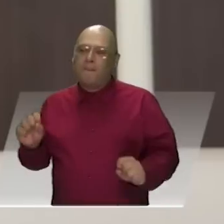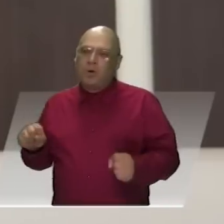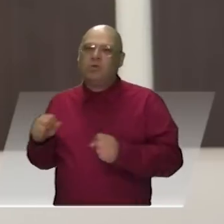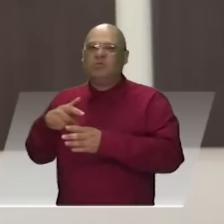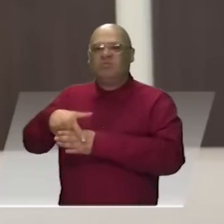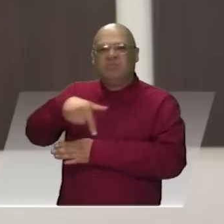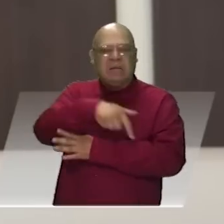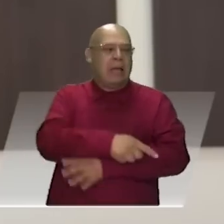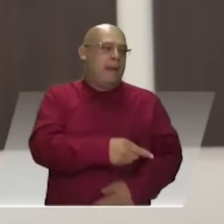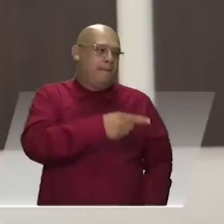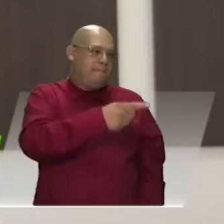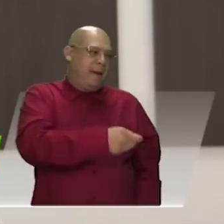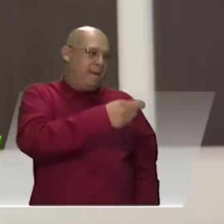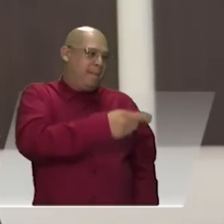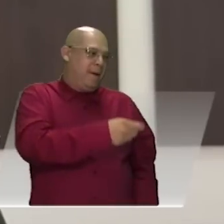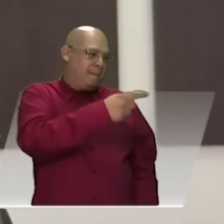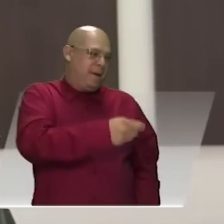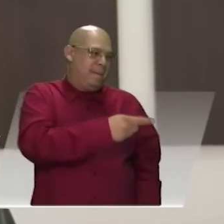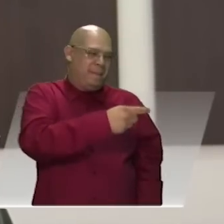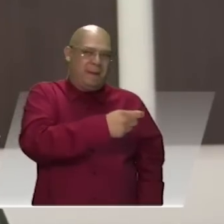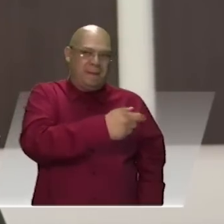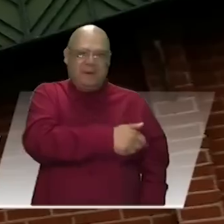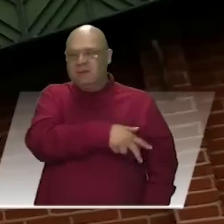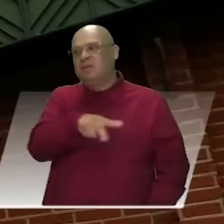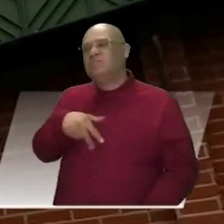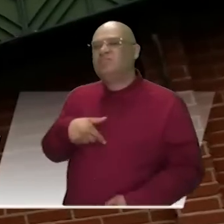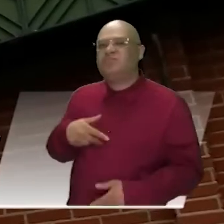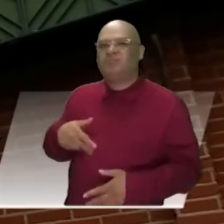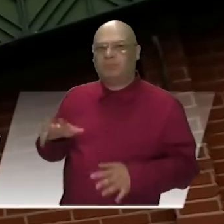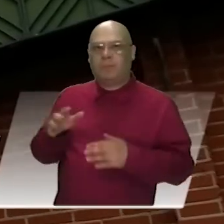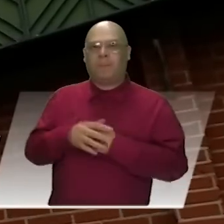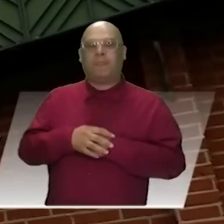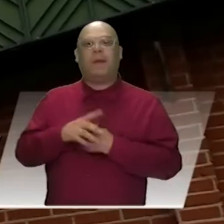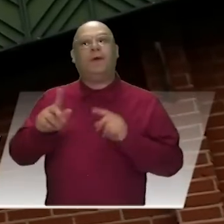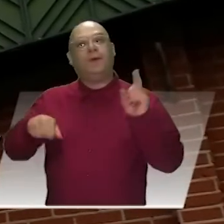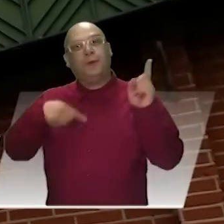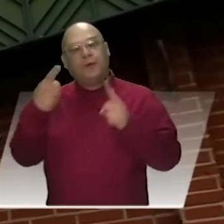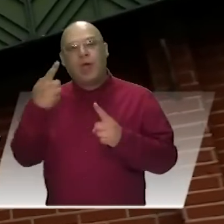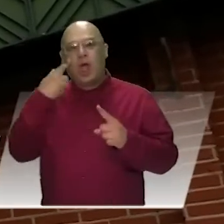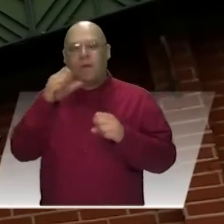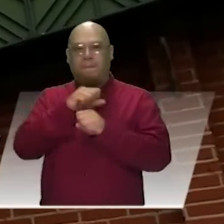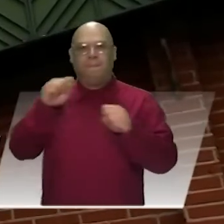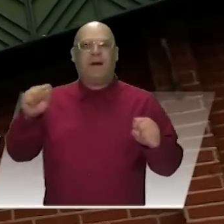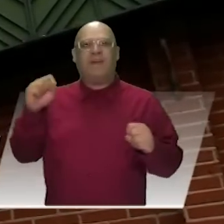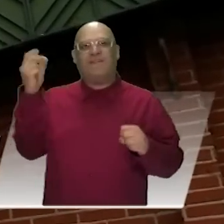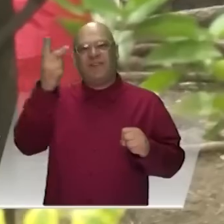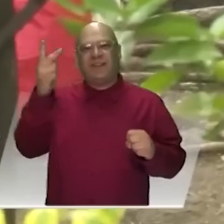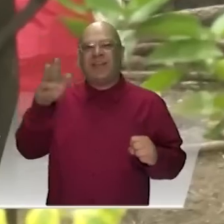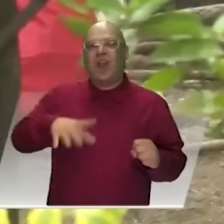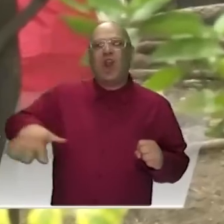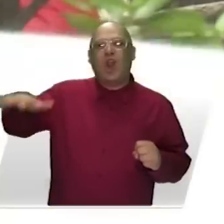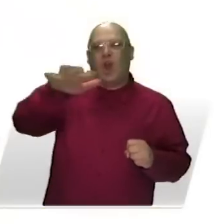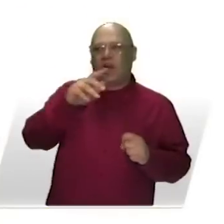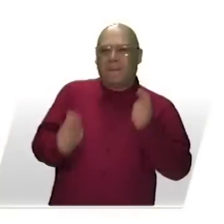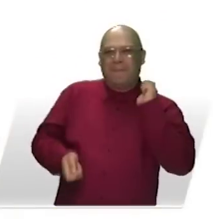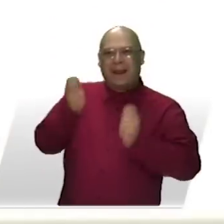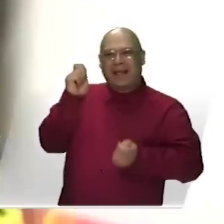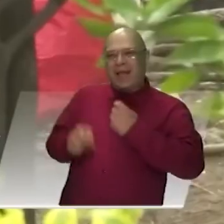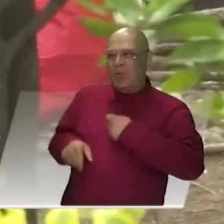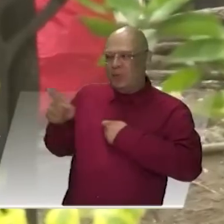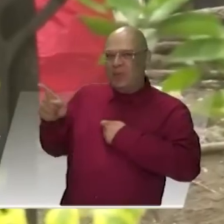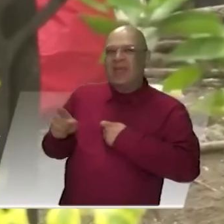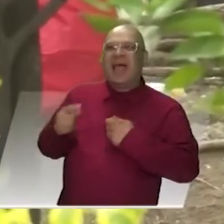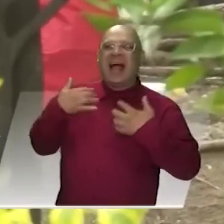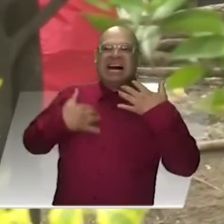le propina unos impactos por arma de fuego al sujeto otro caso fue la madrugada del viernes en el sector de la minorista en medio de una riña